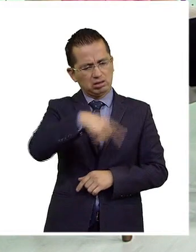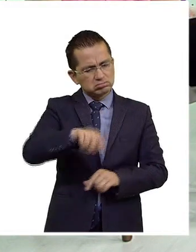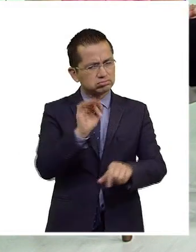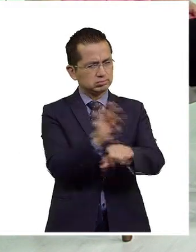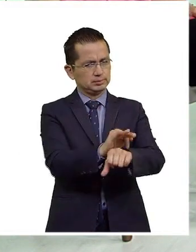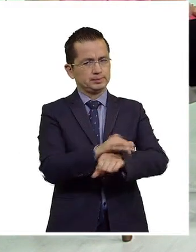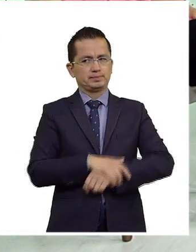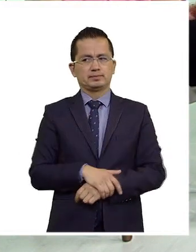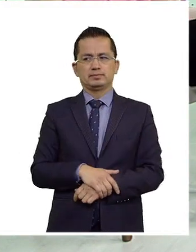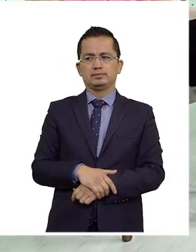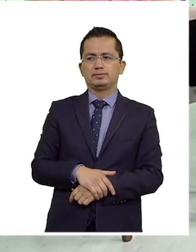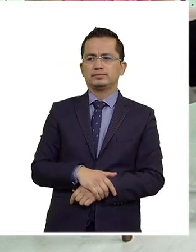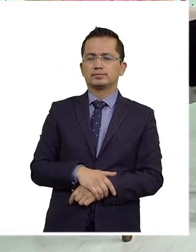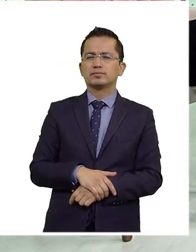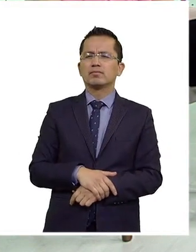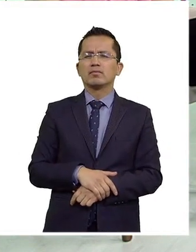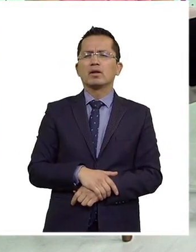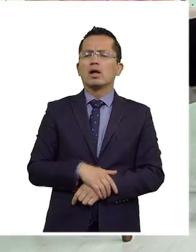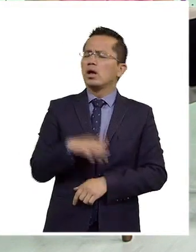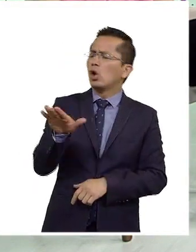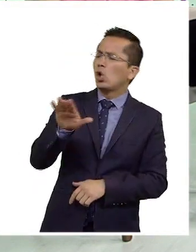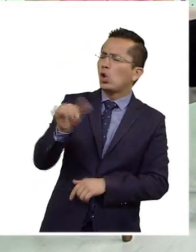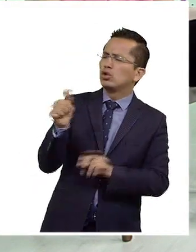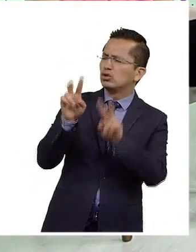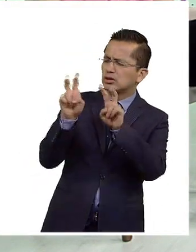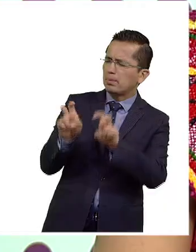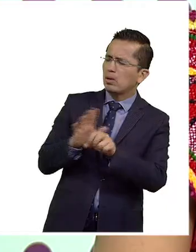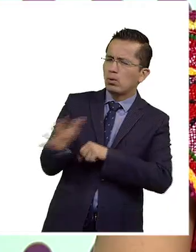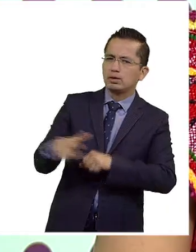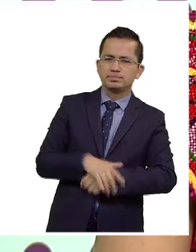otros ámbitos, Tania? Pues, por ejemplo, en el tema de salud,